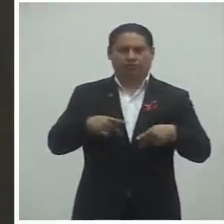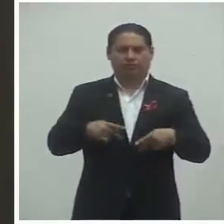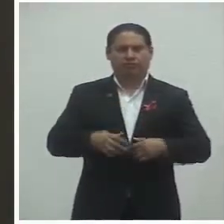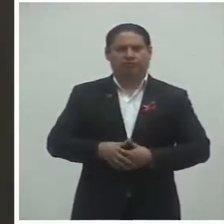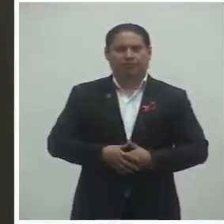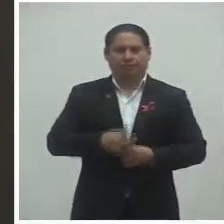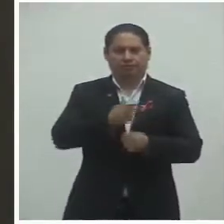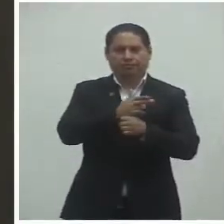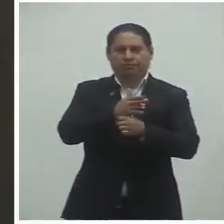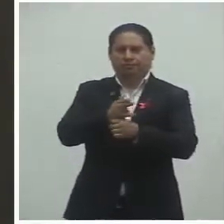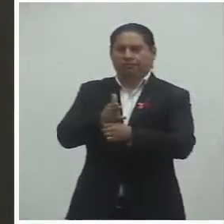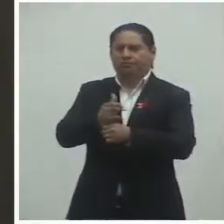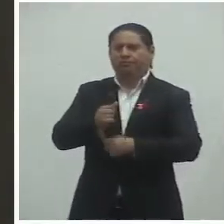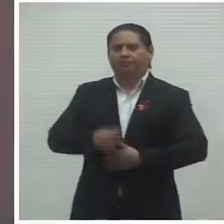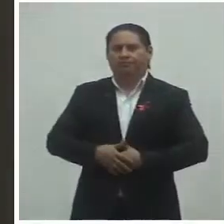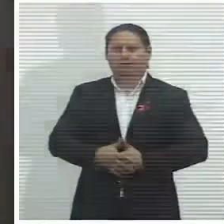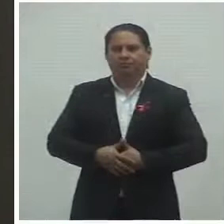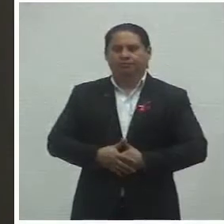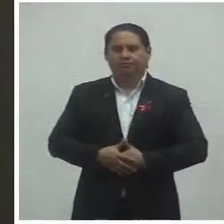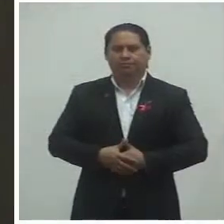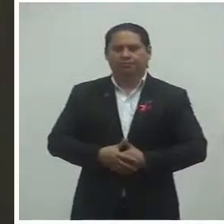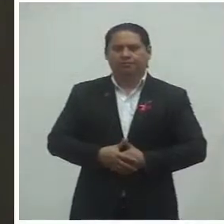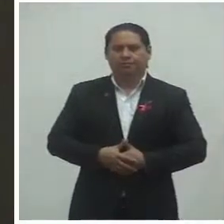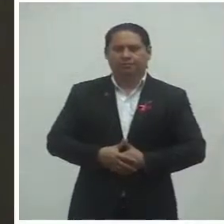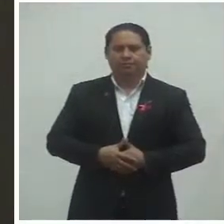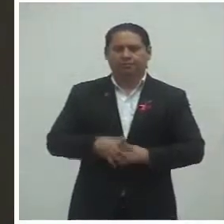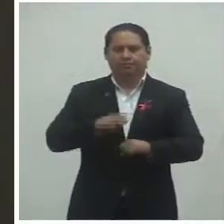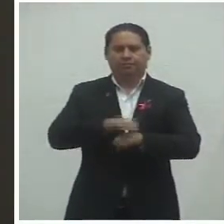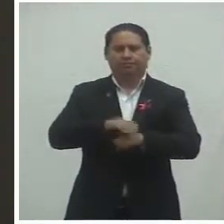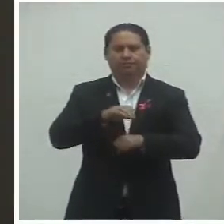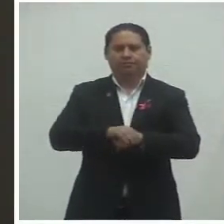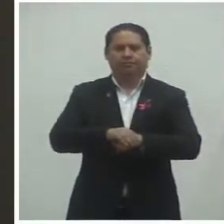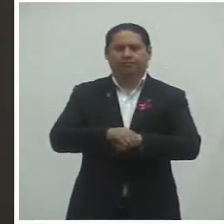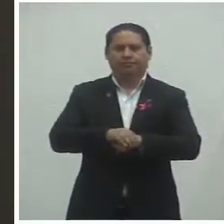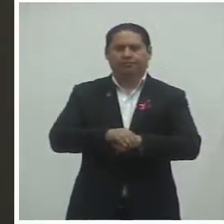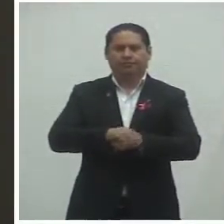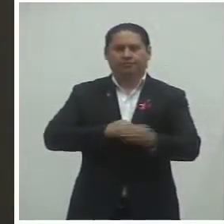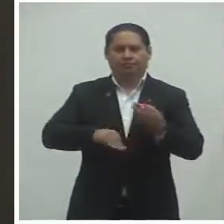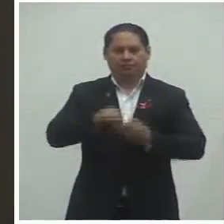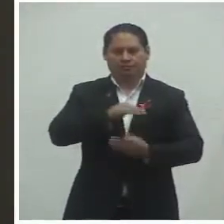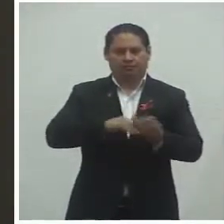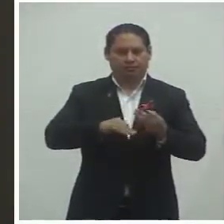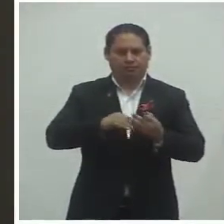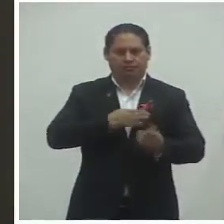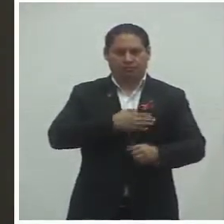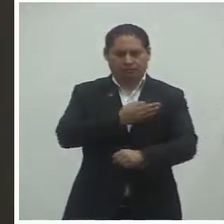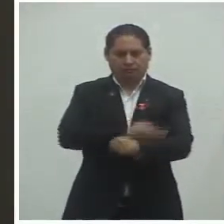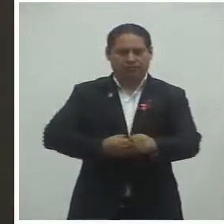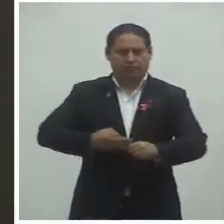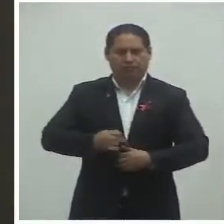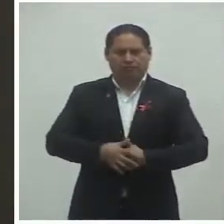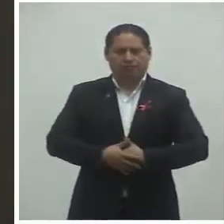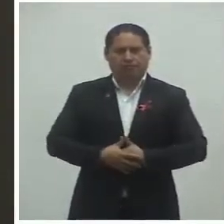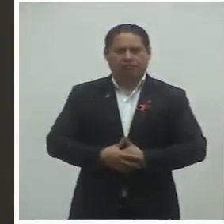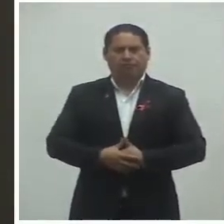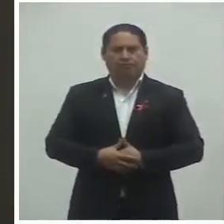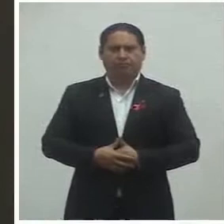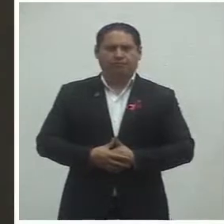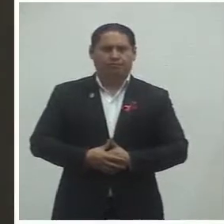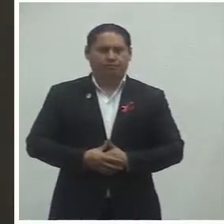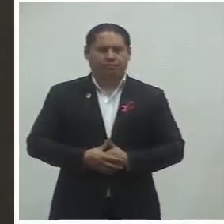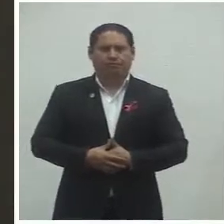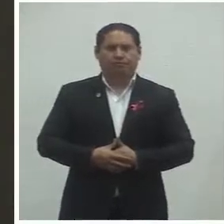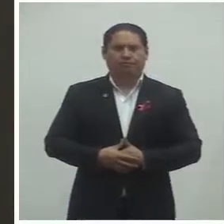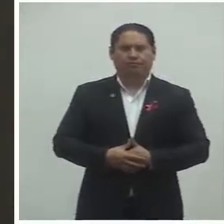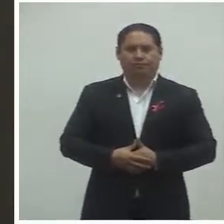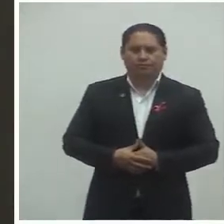a los medios de comunicación, amigas y amigos todos, buenas tardes.